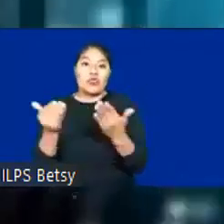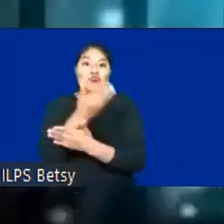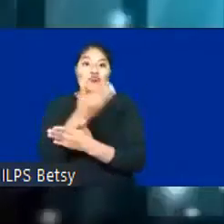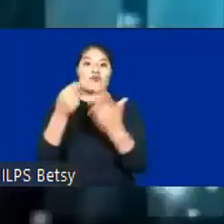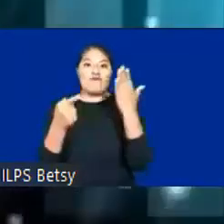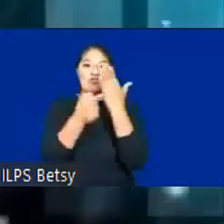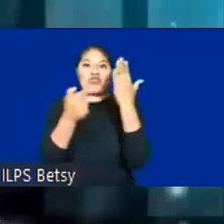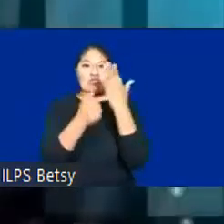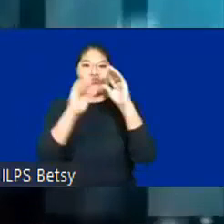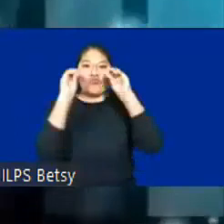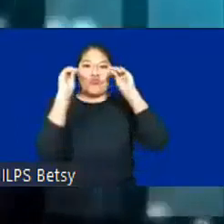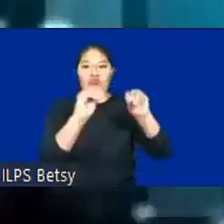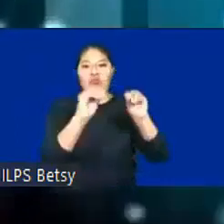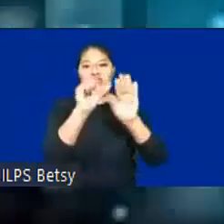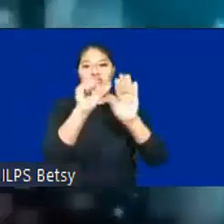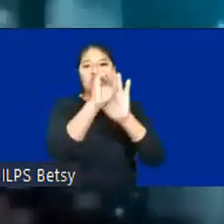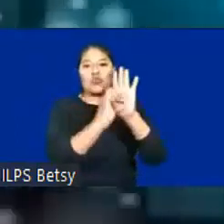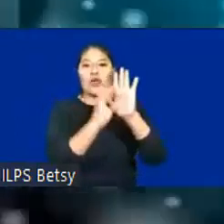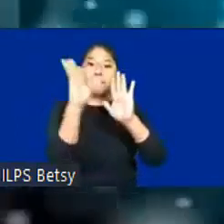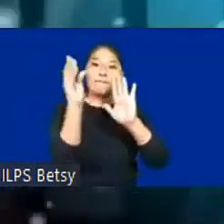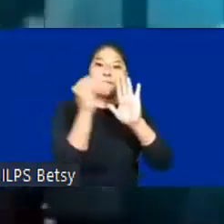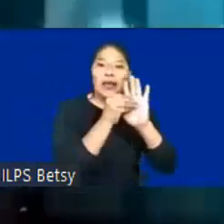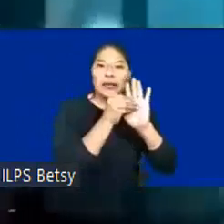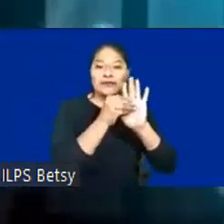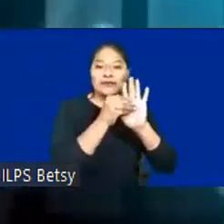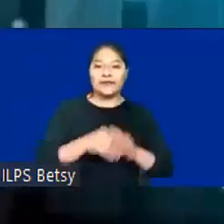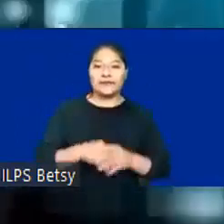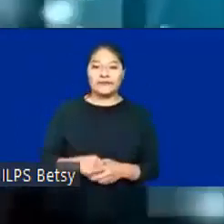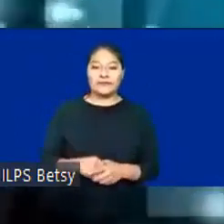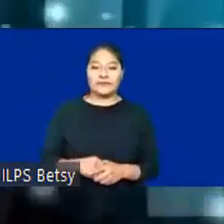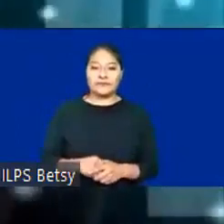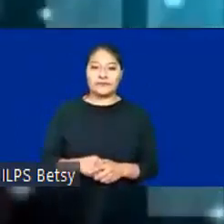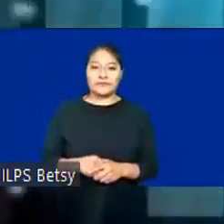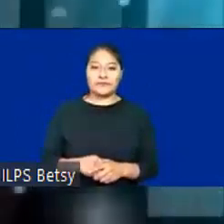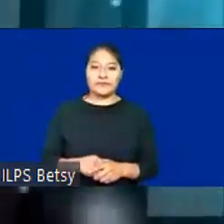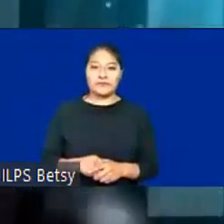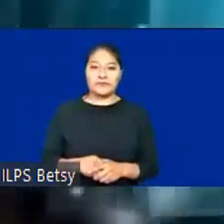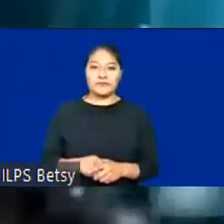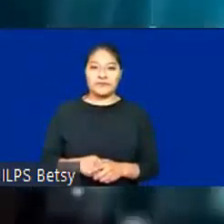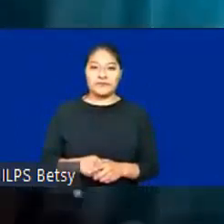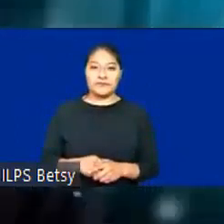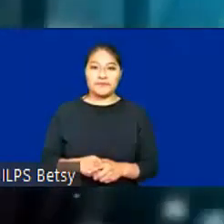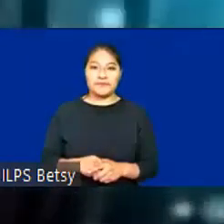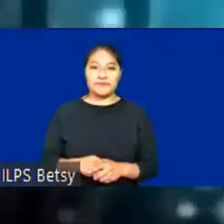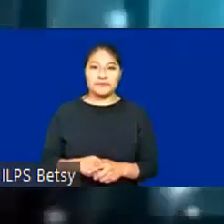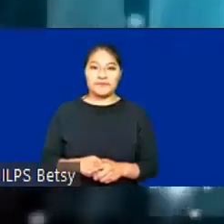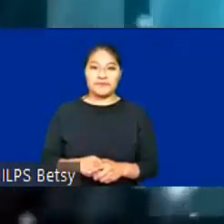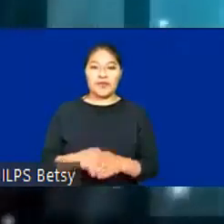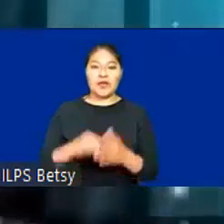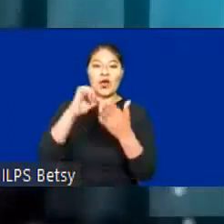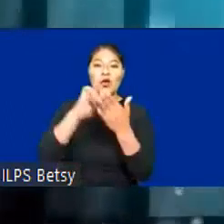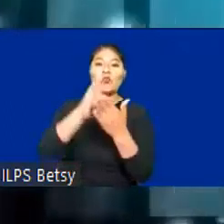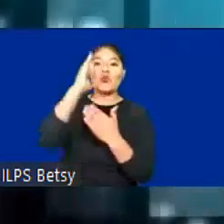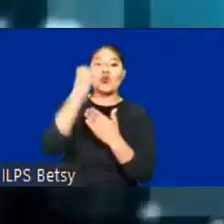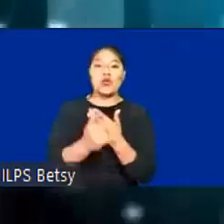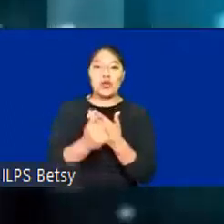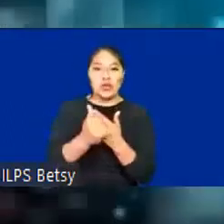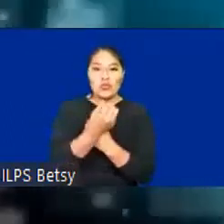Esta cartera de proyectos inicial, como ya había mencionado, son 41 proyectos, de ellos hay 13 proyectos que son asociados a temas